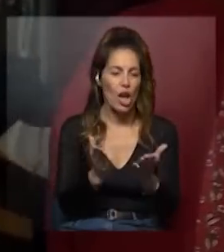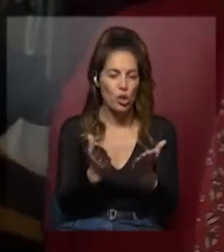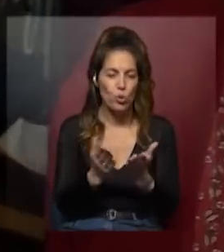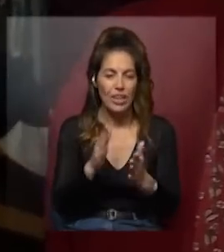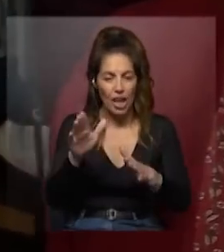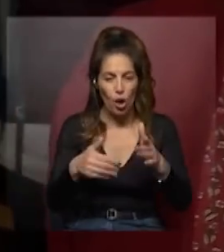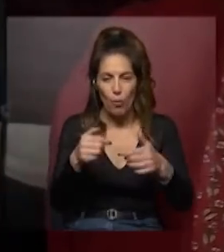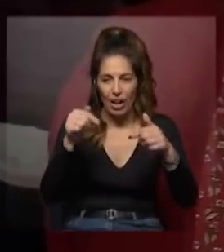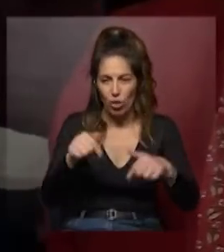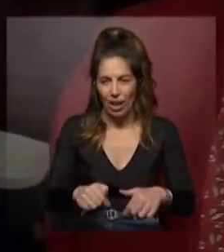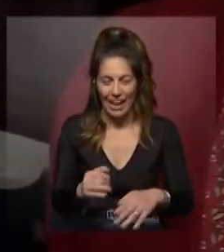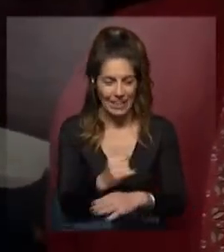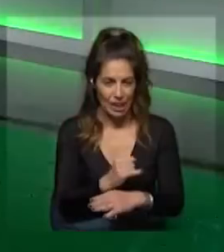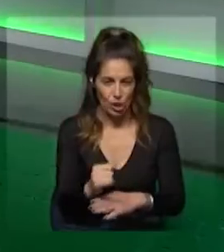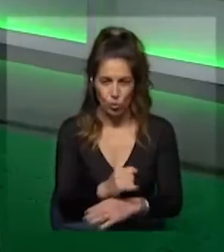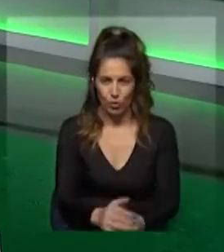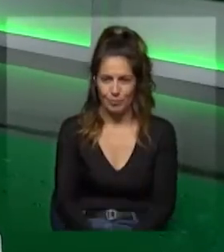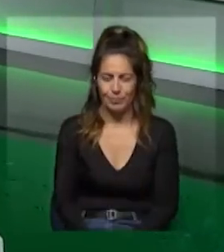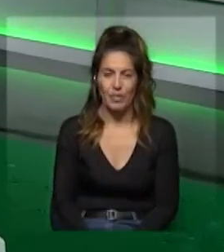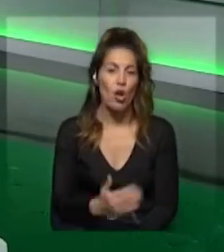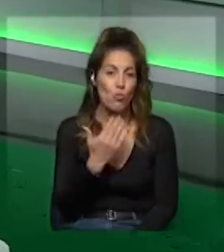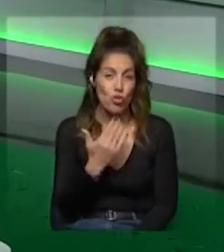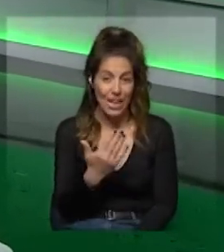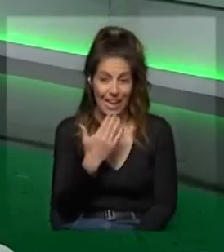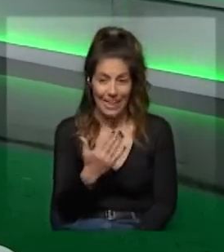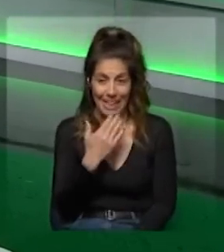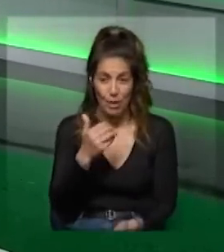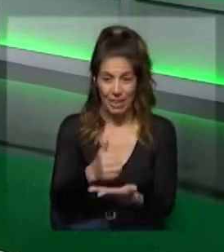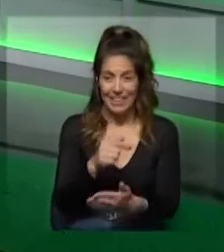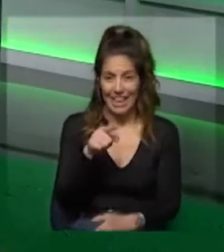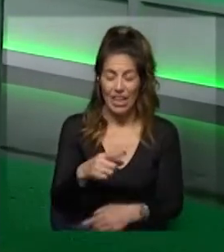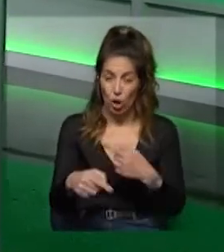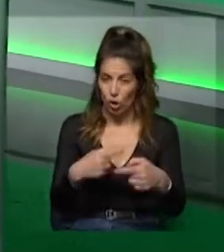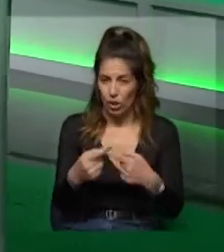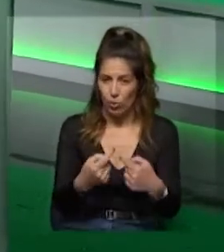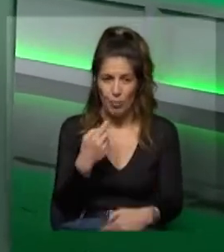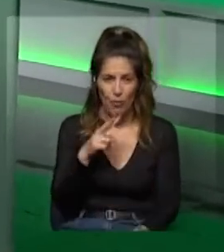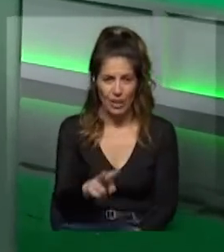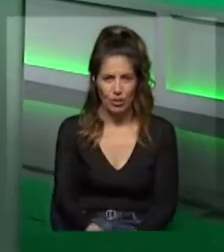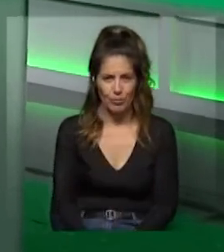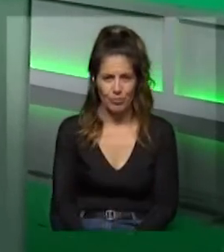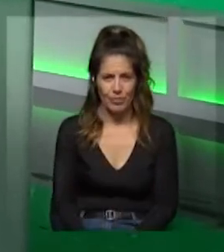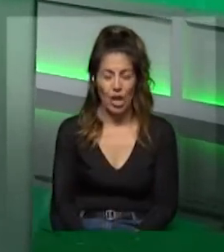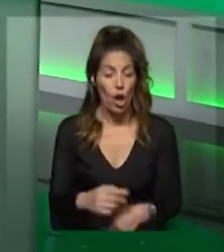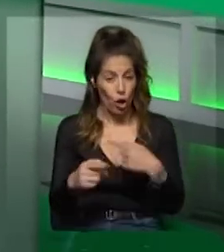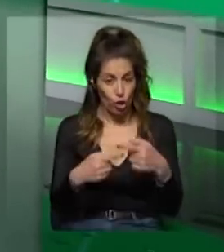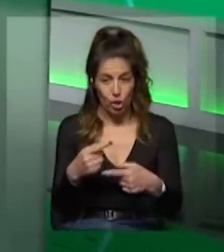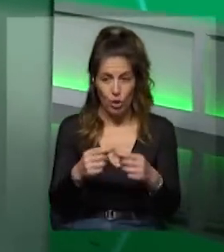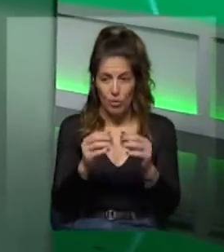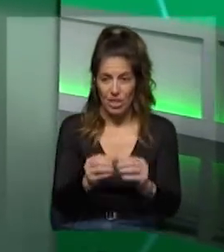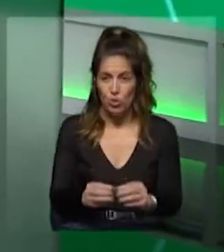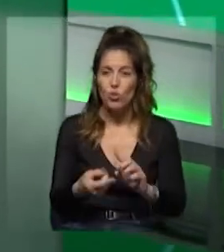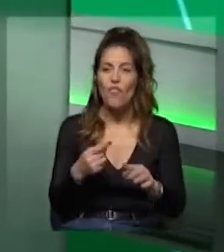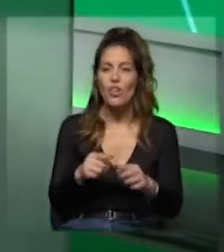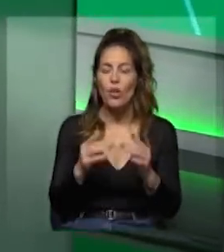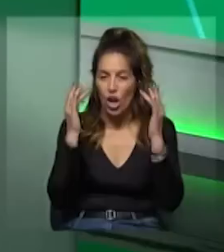aquí en el instituto Muchas gracias Martín por estar allí Seguiremos cubriendo sobre este tema muy bien y seguimos en asuntos vinculados